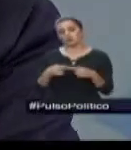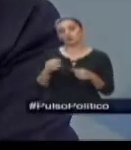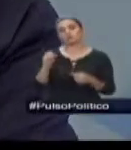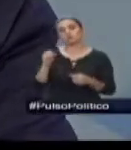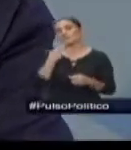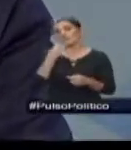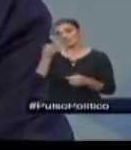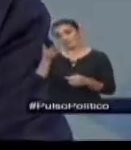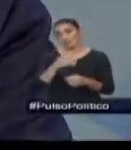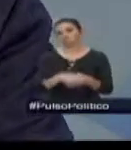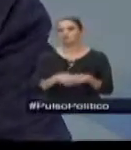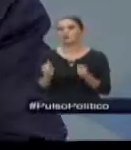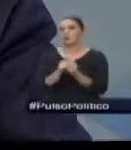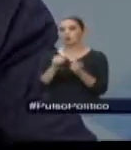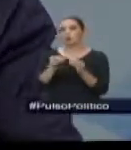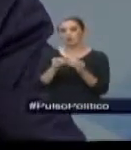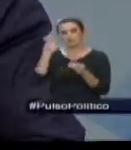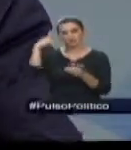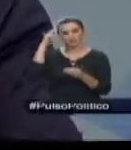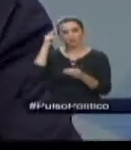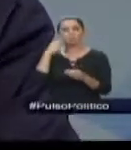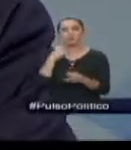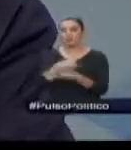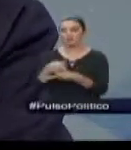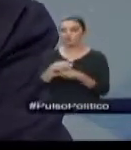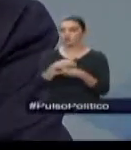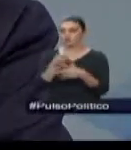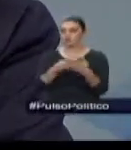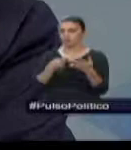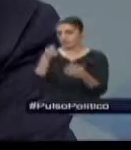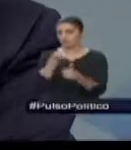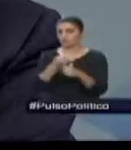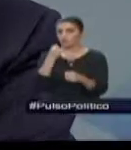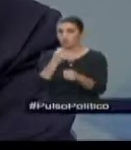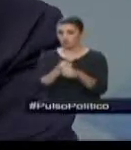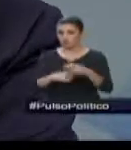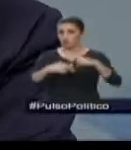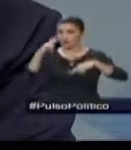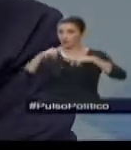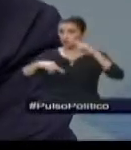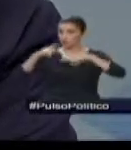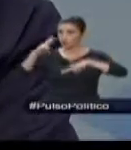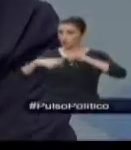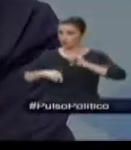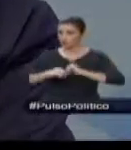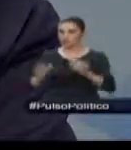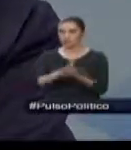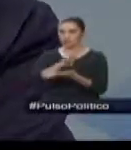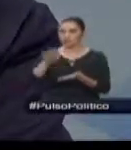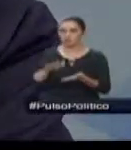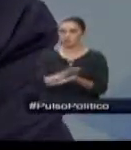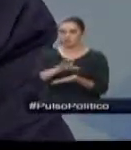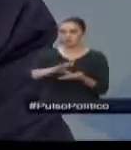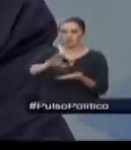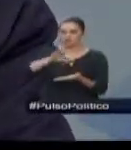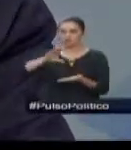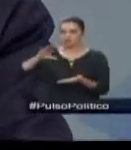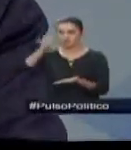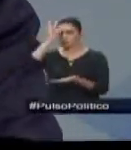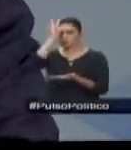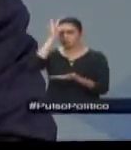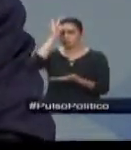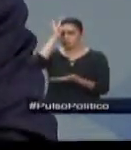con más razón para precautelar que esa obra física de construcción de escuelas de colegios de